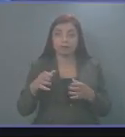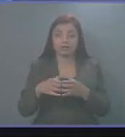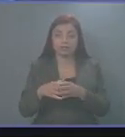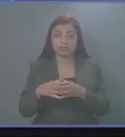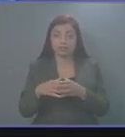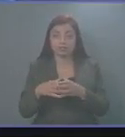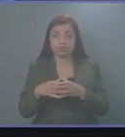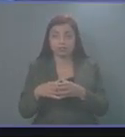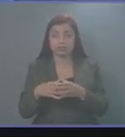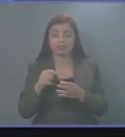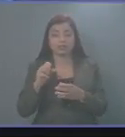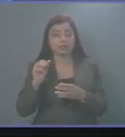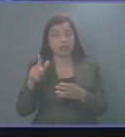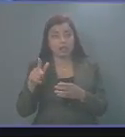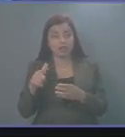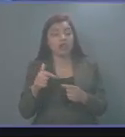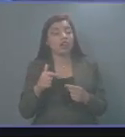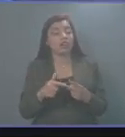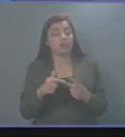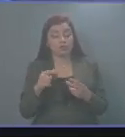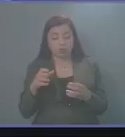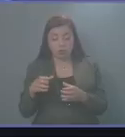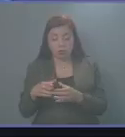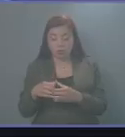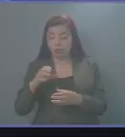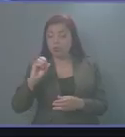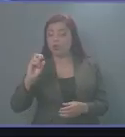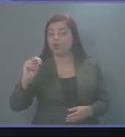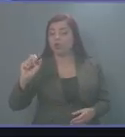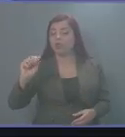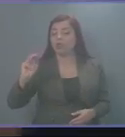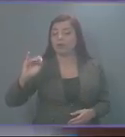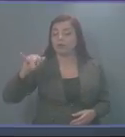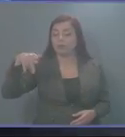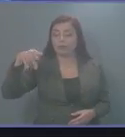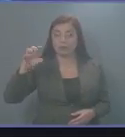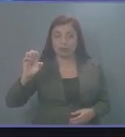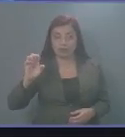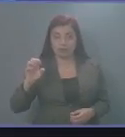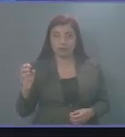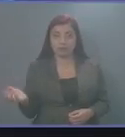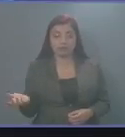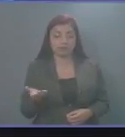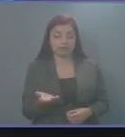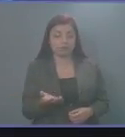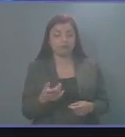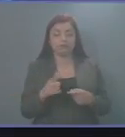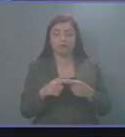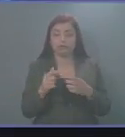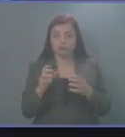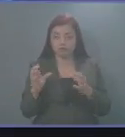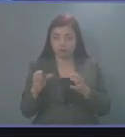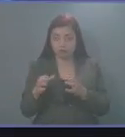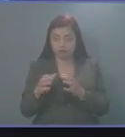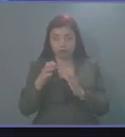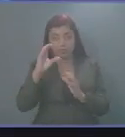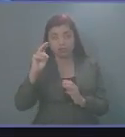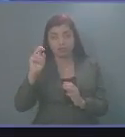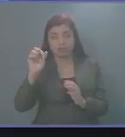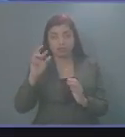Cámara SAL, Comisión Nacional de la Micro y Pequeña Empresa, CONANMIPE, Centro Nacional de